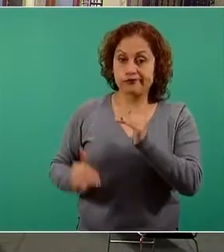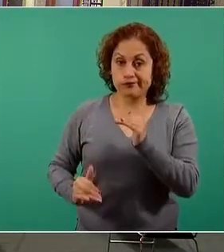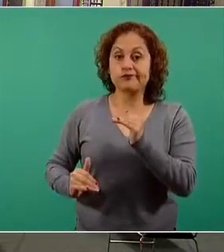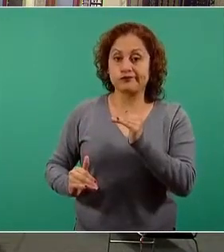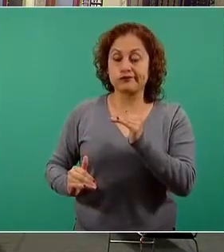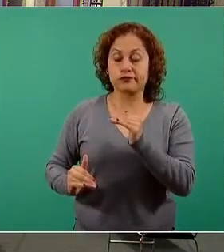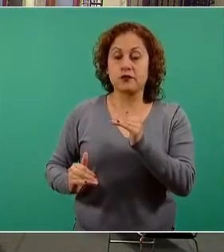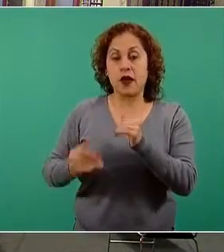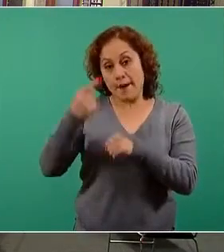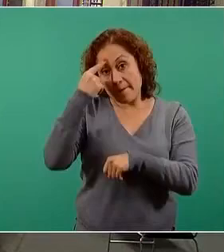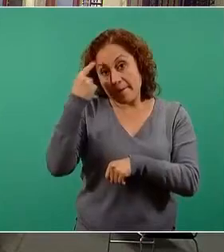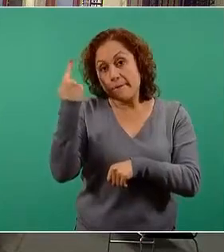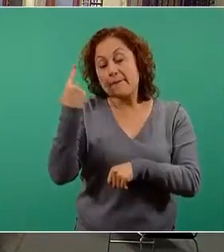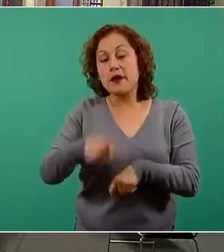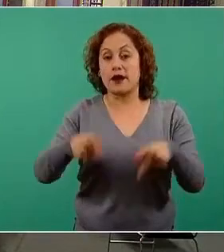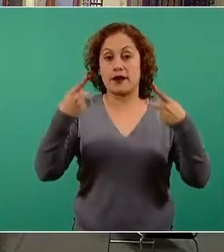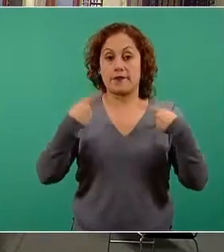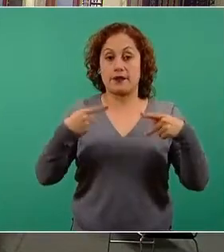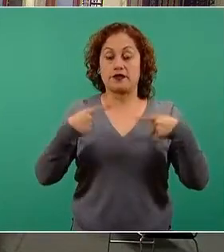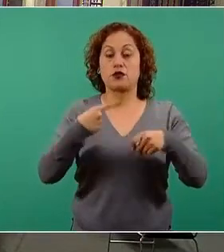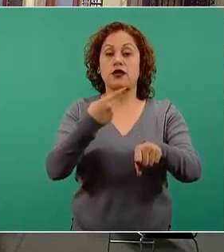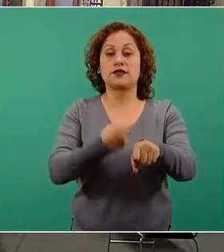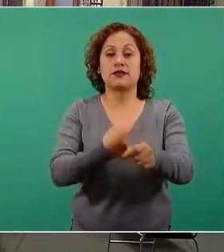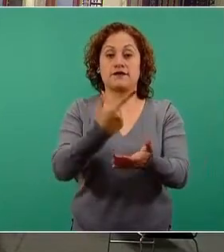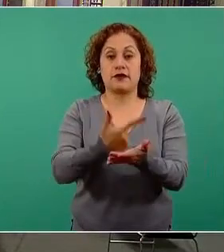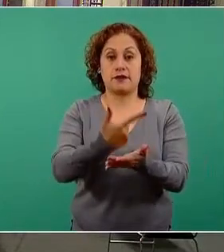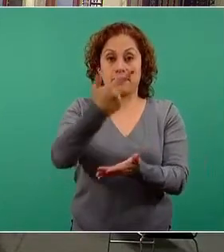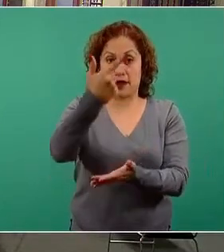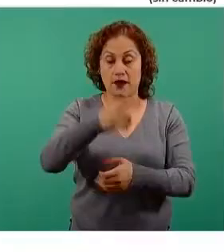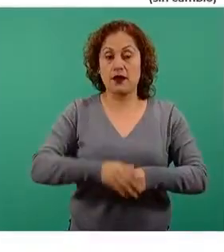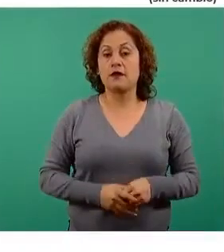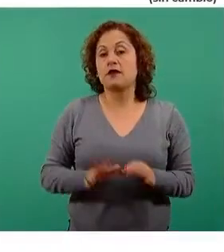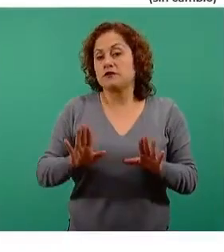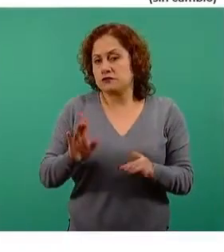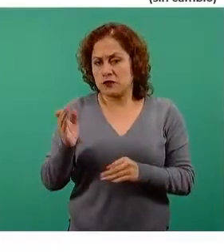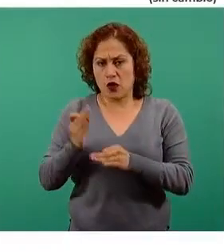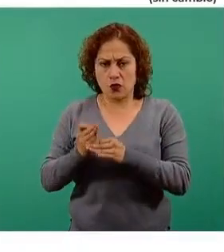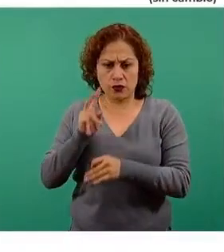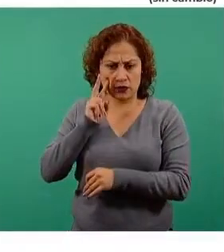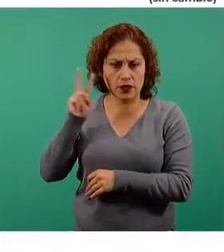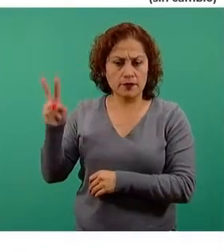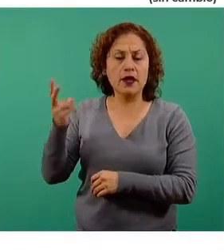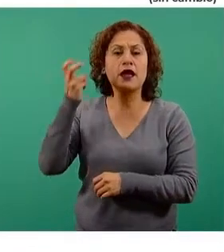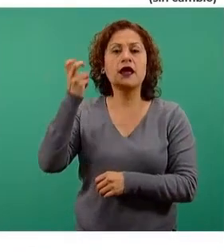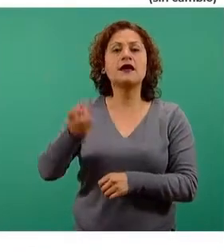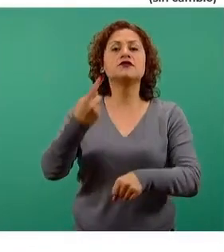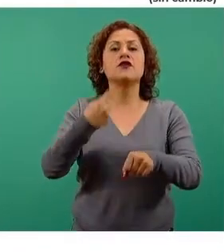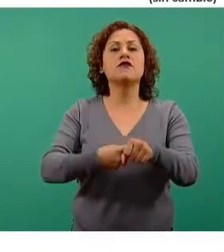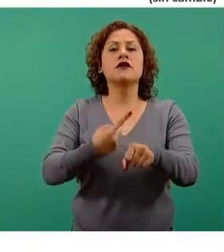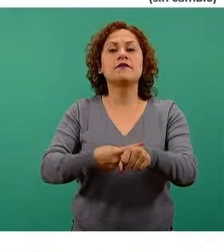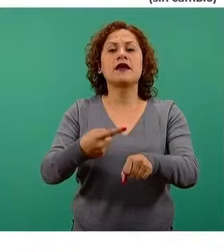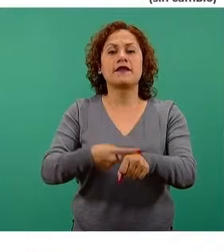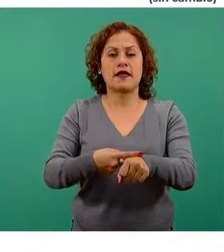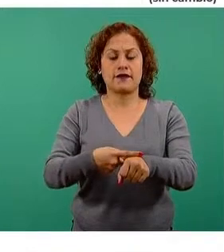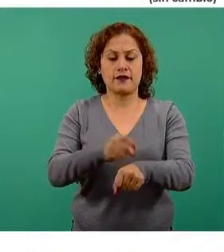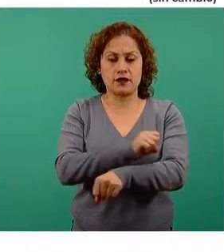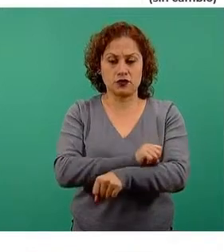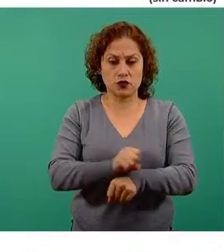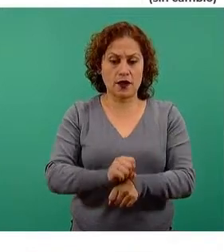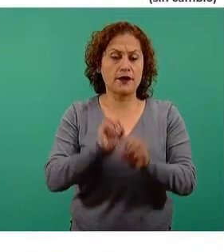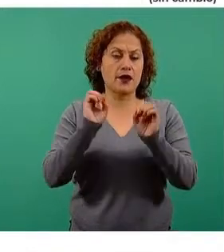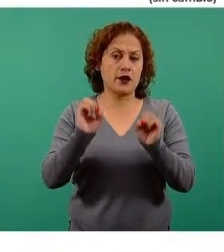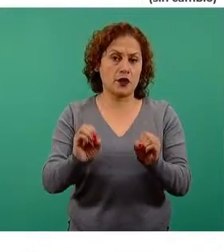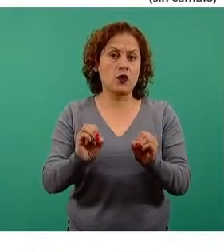respirador mecánico, porque podemos observar cómo de las camas generales para atender personas con infección respiratoria aguda grave que no